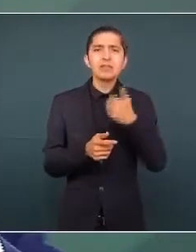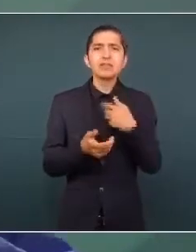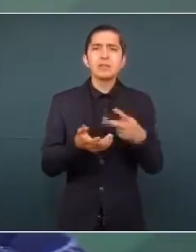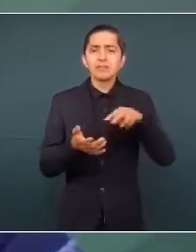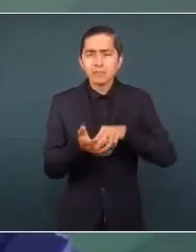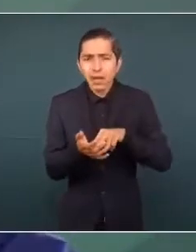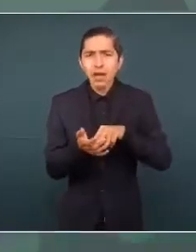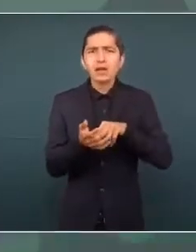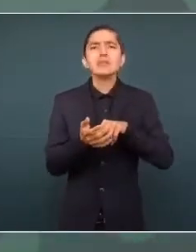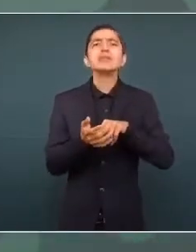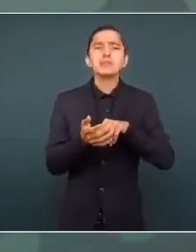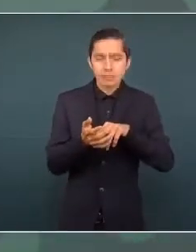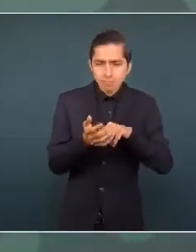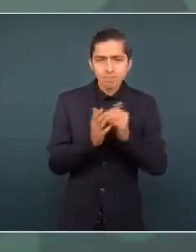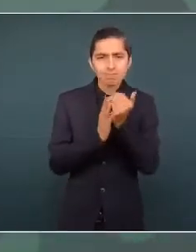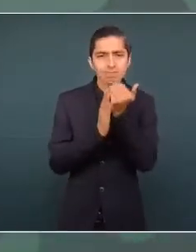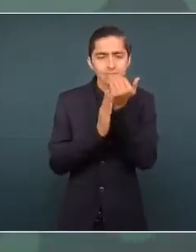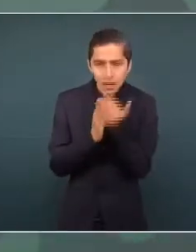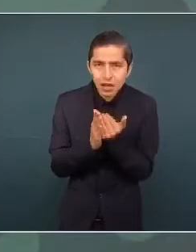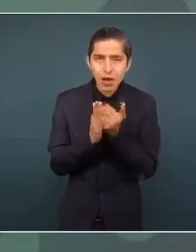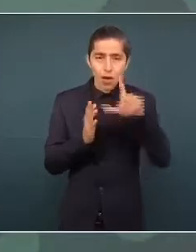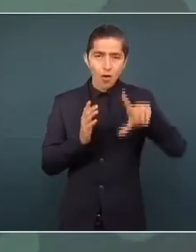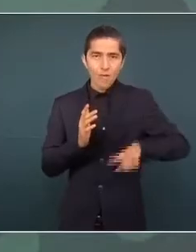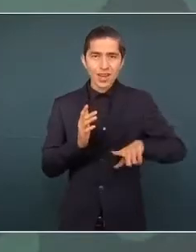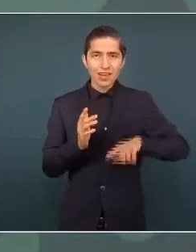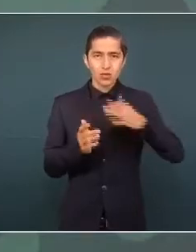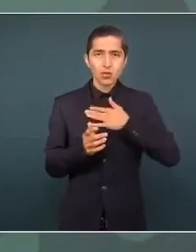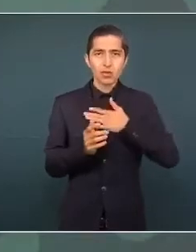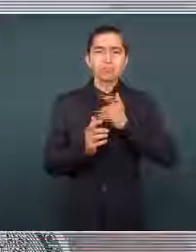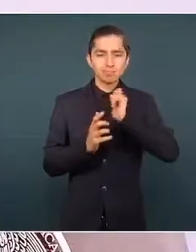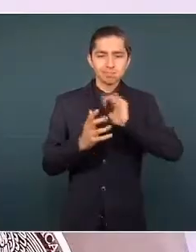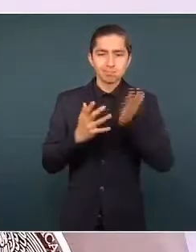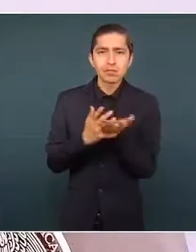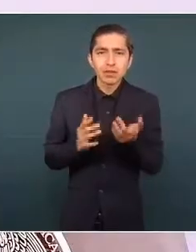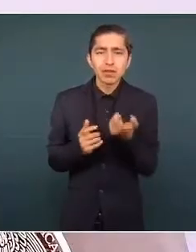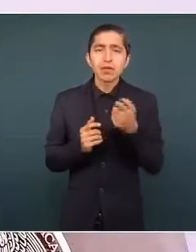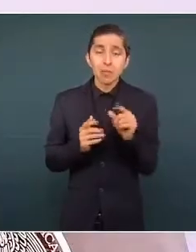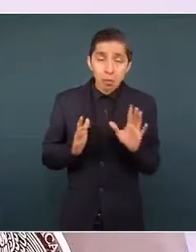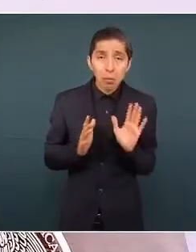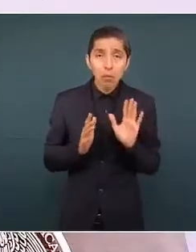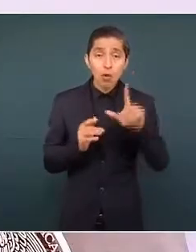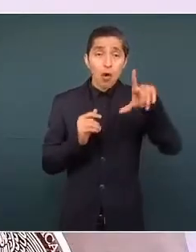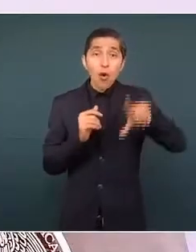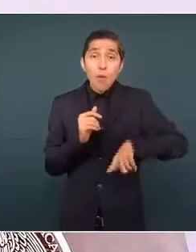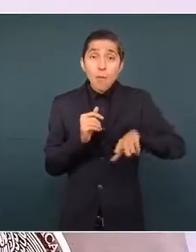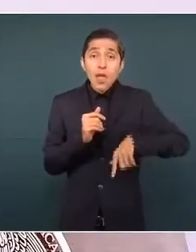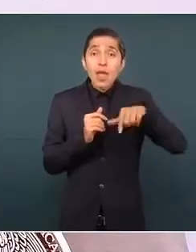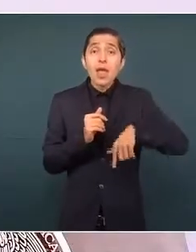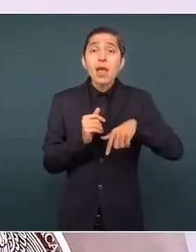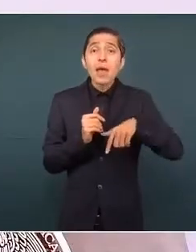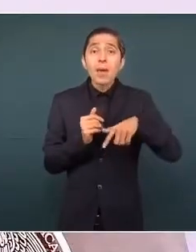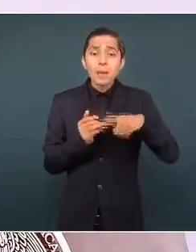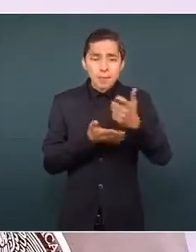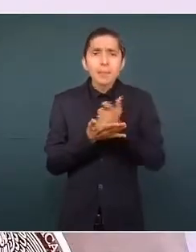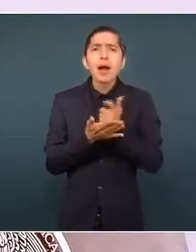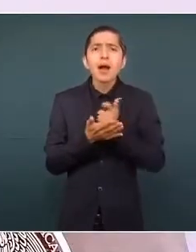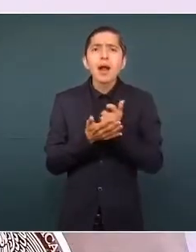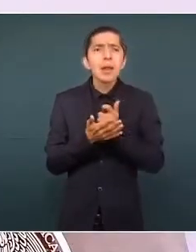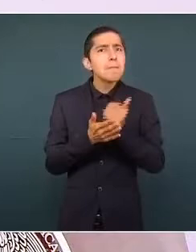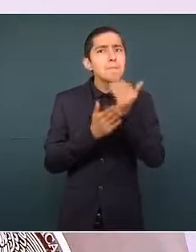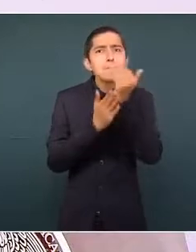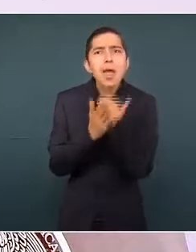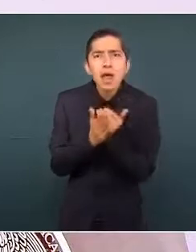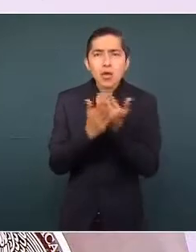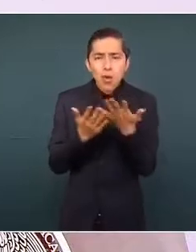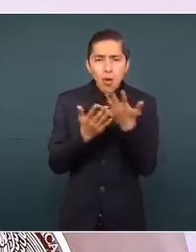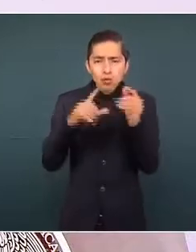los salarios a la baja, empezando por el del gobernador. Soy de los gobernadores que menos gana con